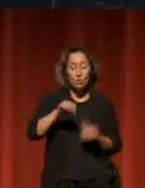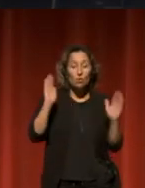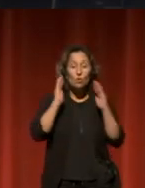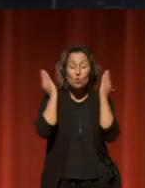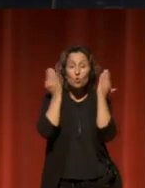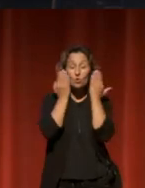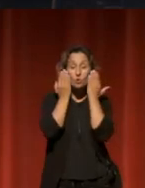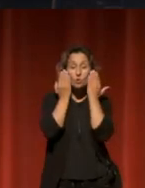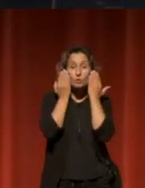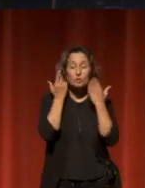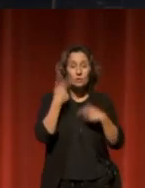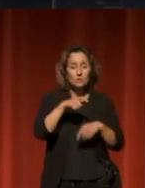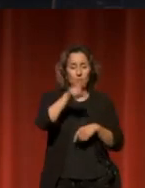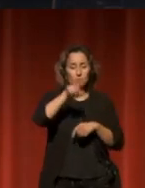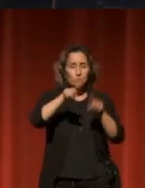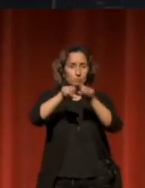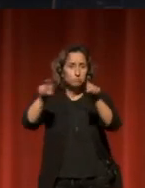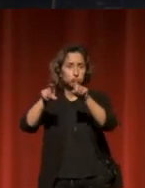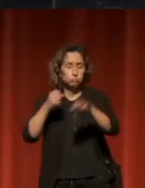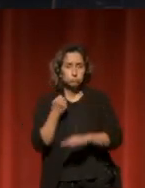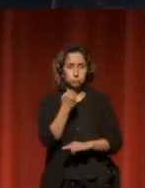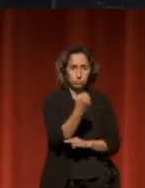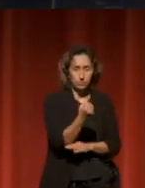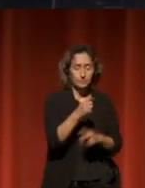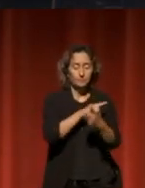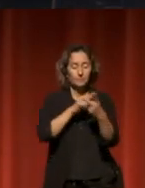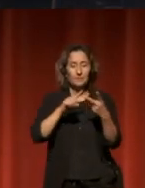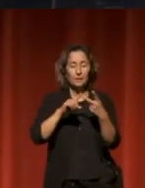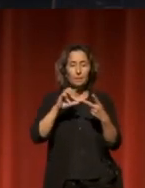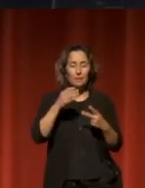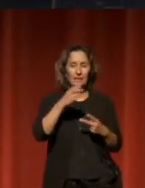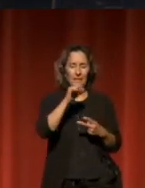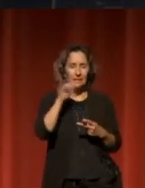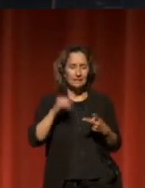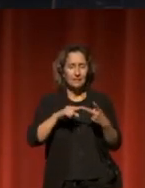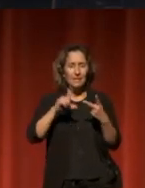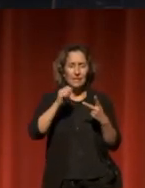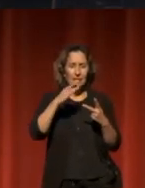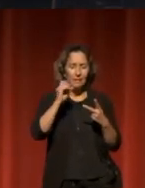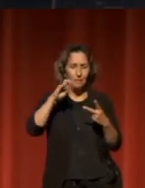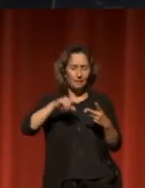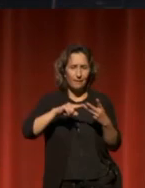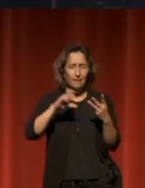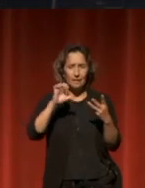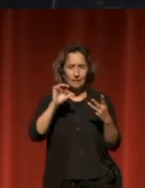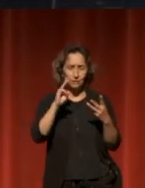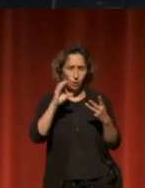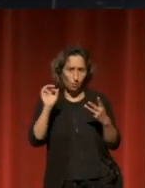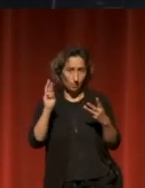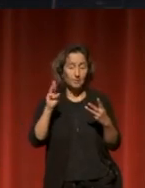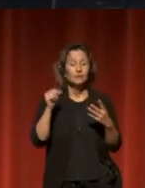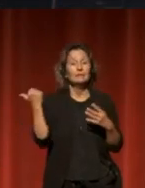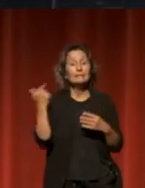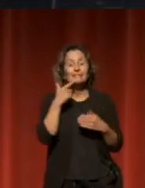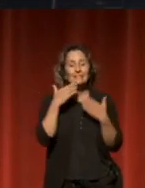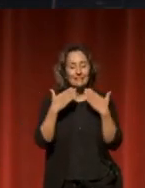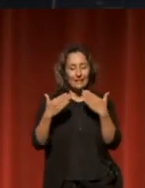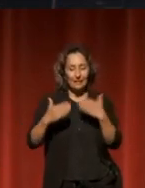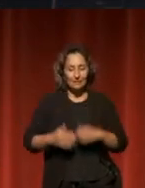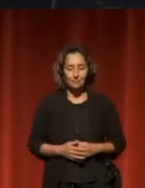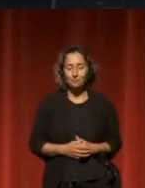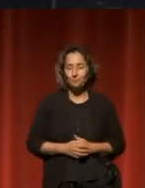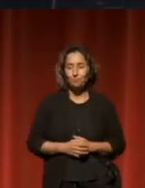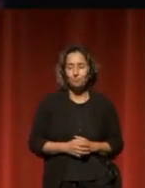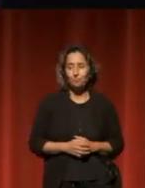congreso los siguientes patrocinadores: Barats, ItCare, Libranda y EBSCO. Muchísimas gracias. Pues